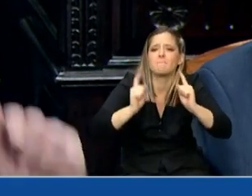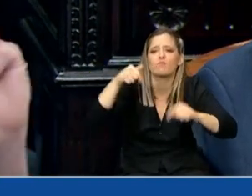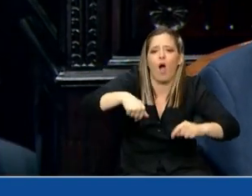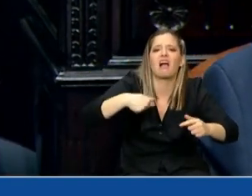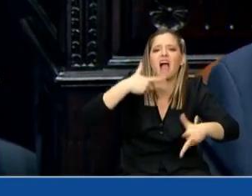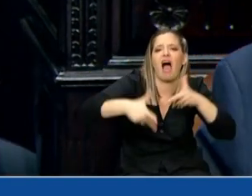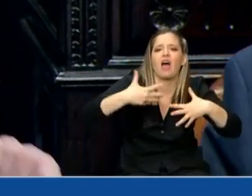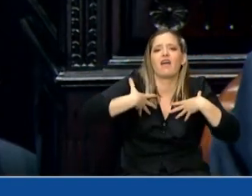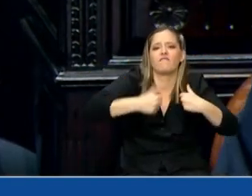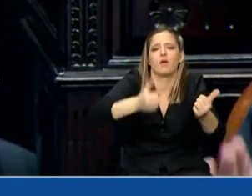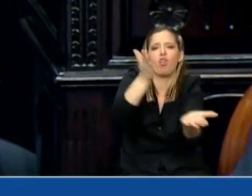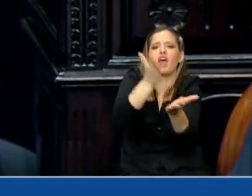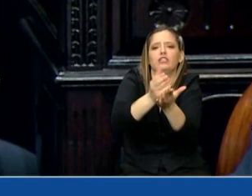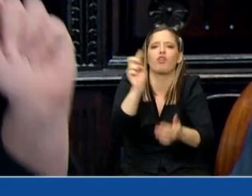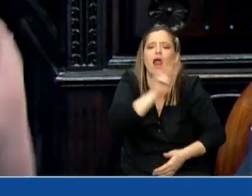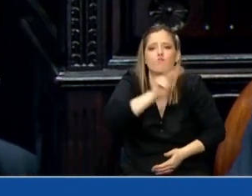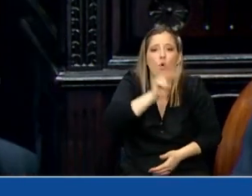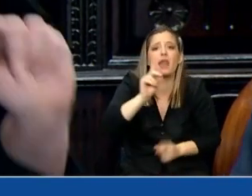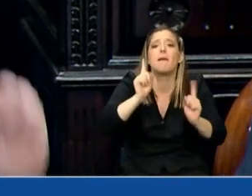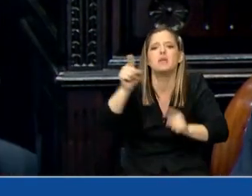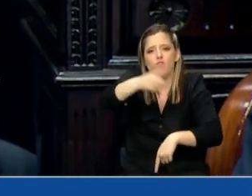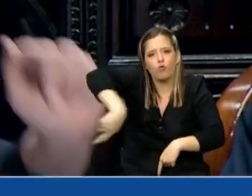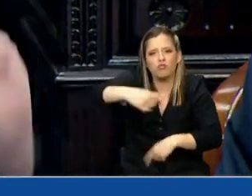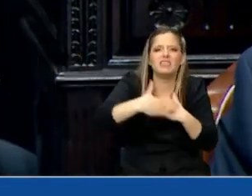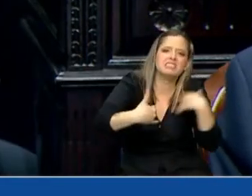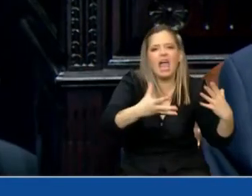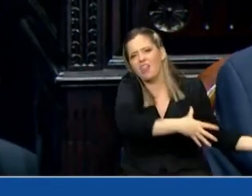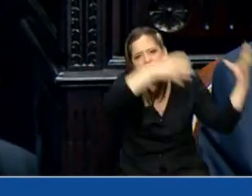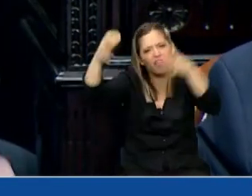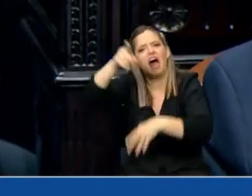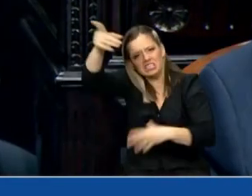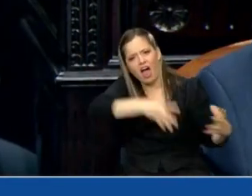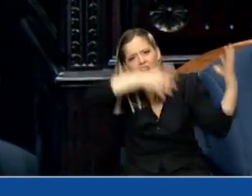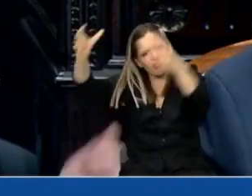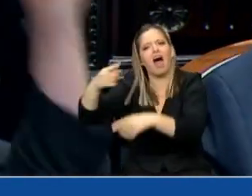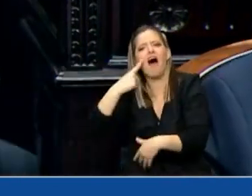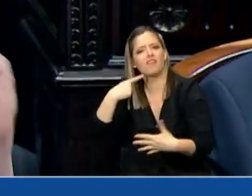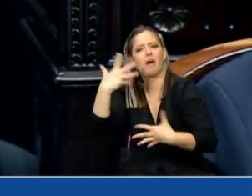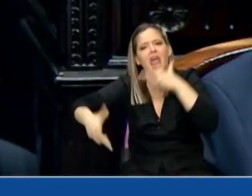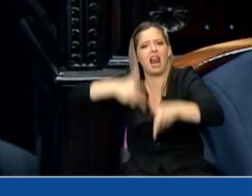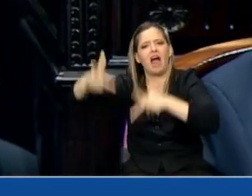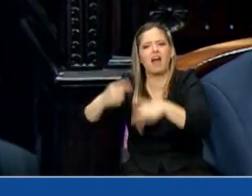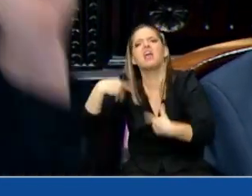democracia, los derechos de las mujeres. Vayan a la Franja de Gaza a hacerlo